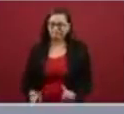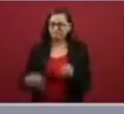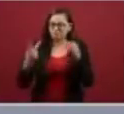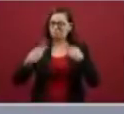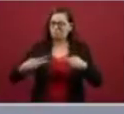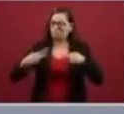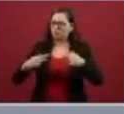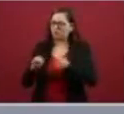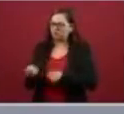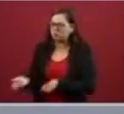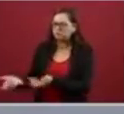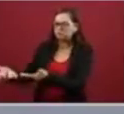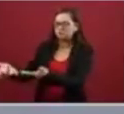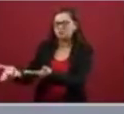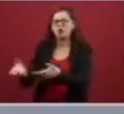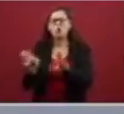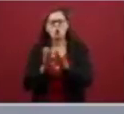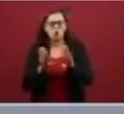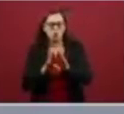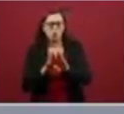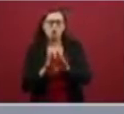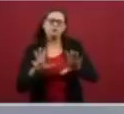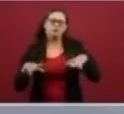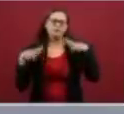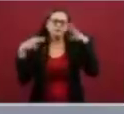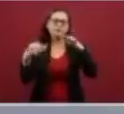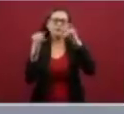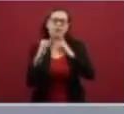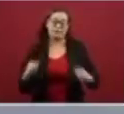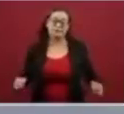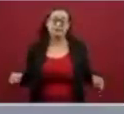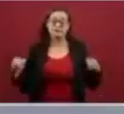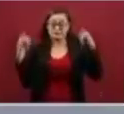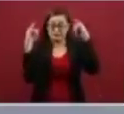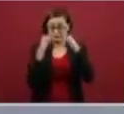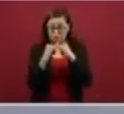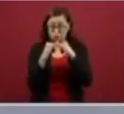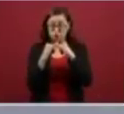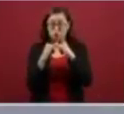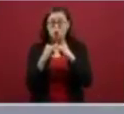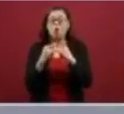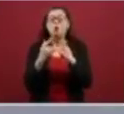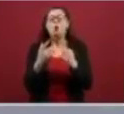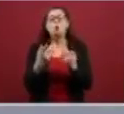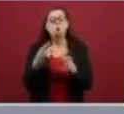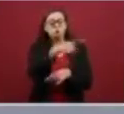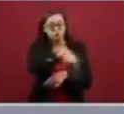denominada Instituto para devolverle al pueblo lo robado.